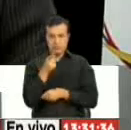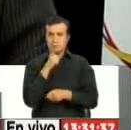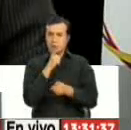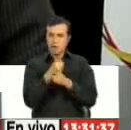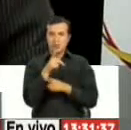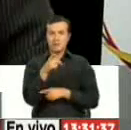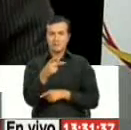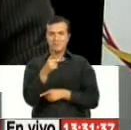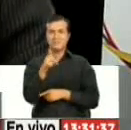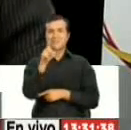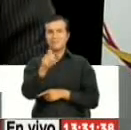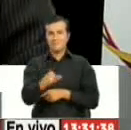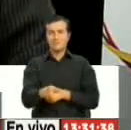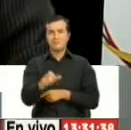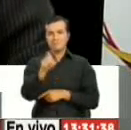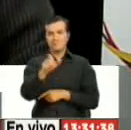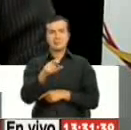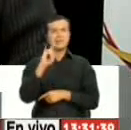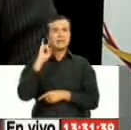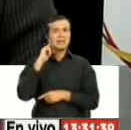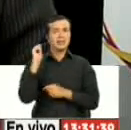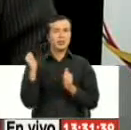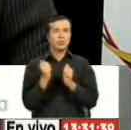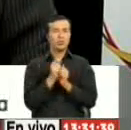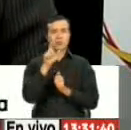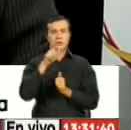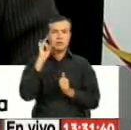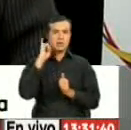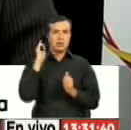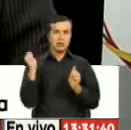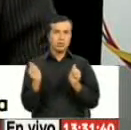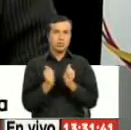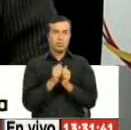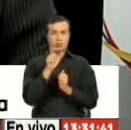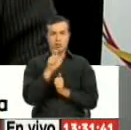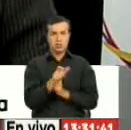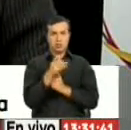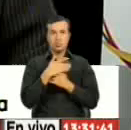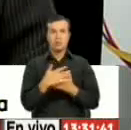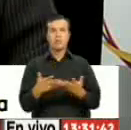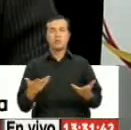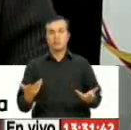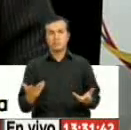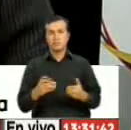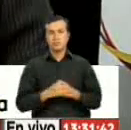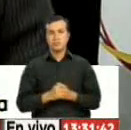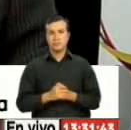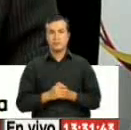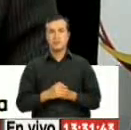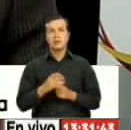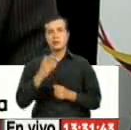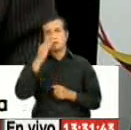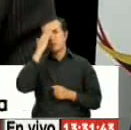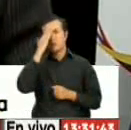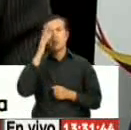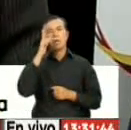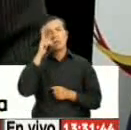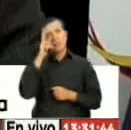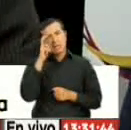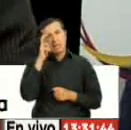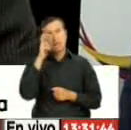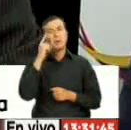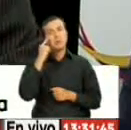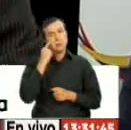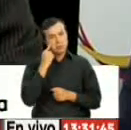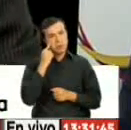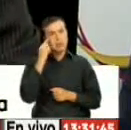visualizará a la niña compañía de una persona y entendemos hasta el momento esta información está siendo